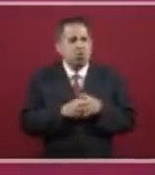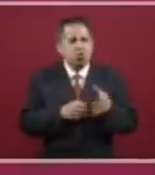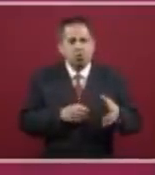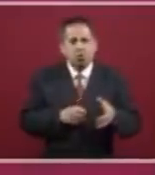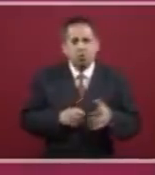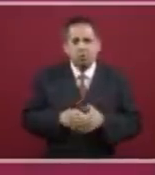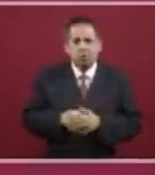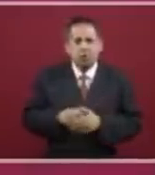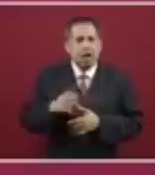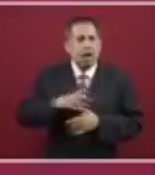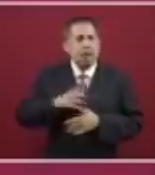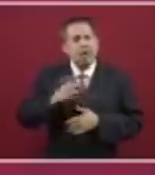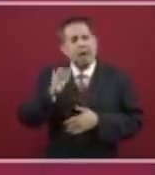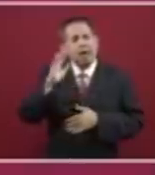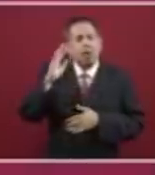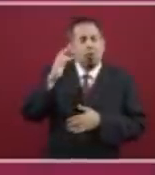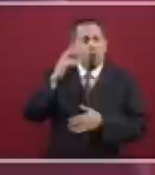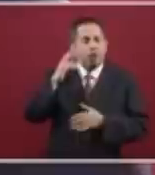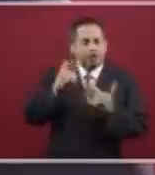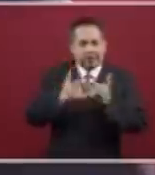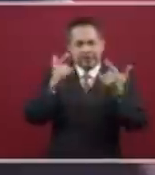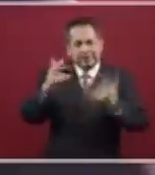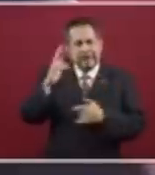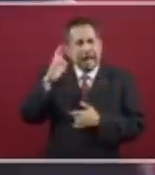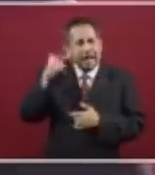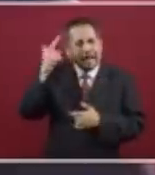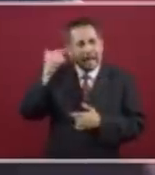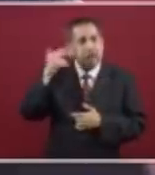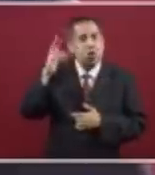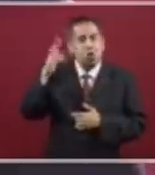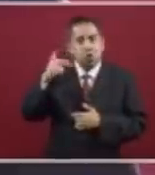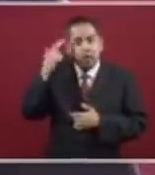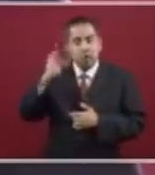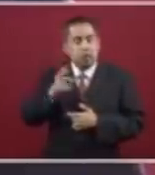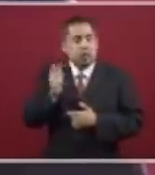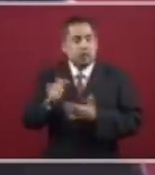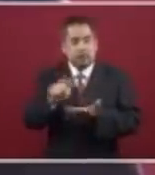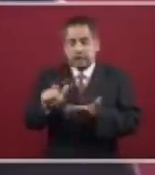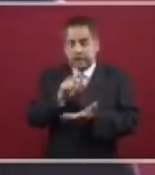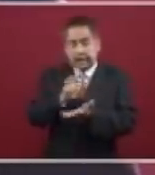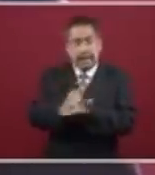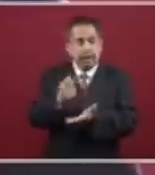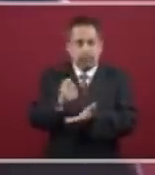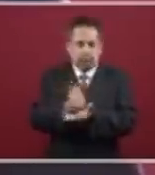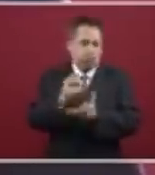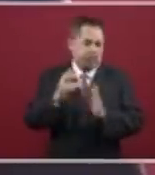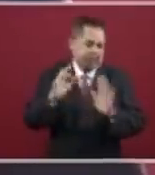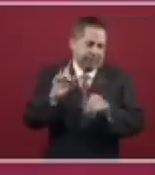Dice, había un reino en donde se aprobó una ley.